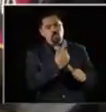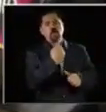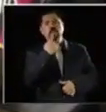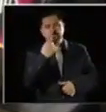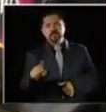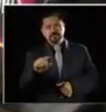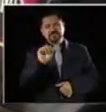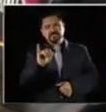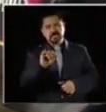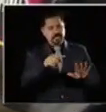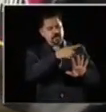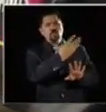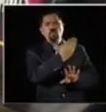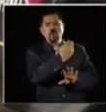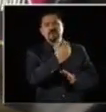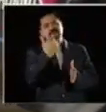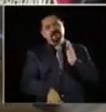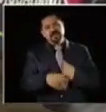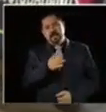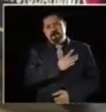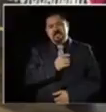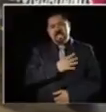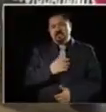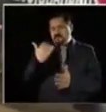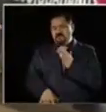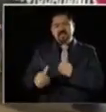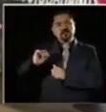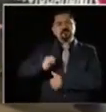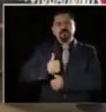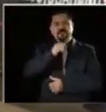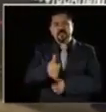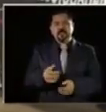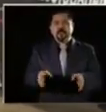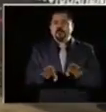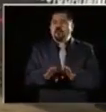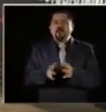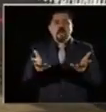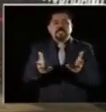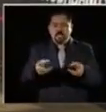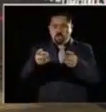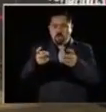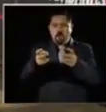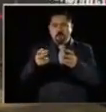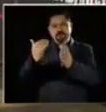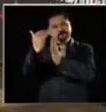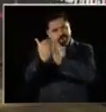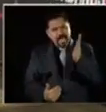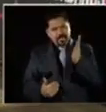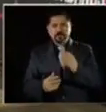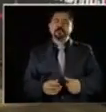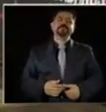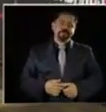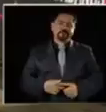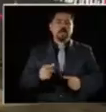por falta de autoridad. ¿Qué vamos a hacer para reducir el índice de robo? En principio, tenemos que hacer un